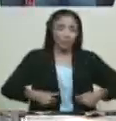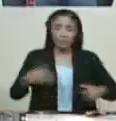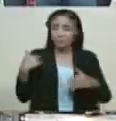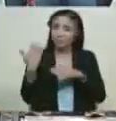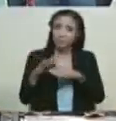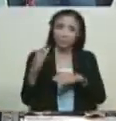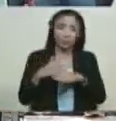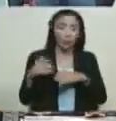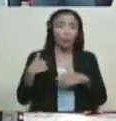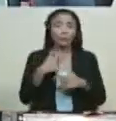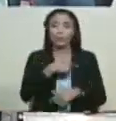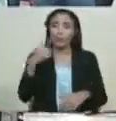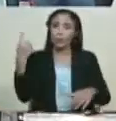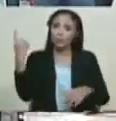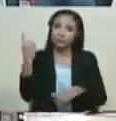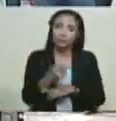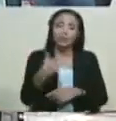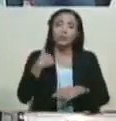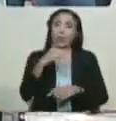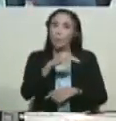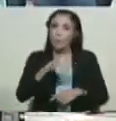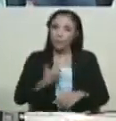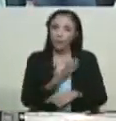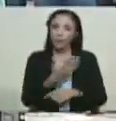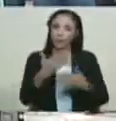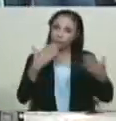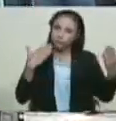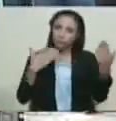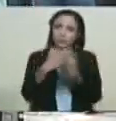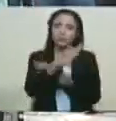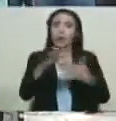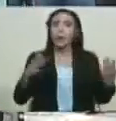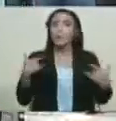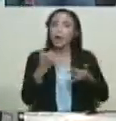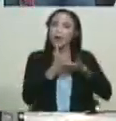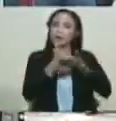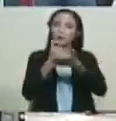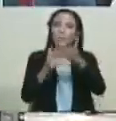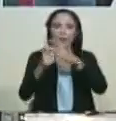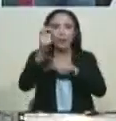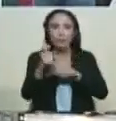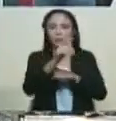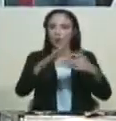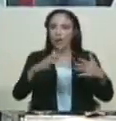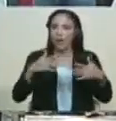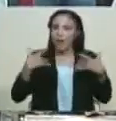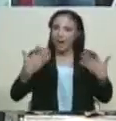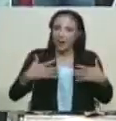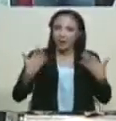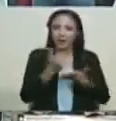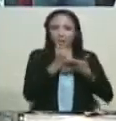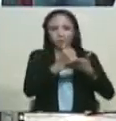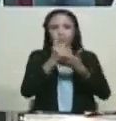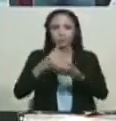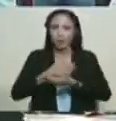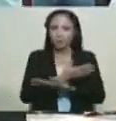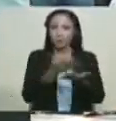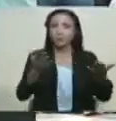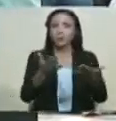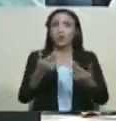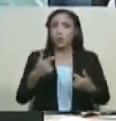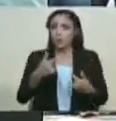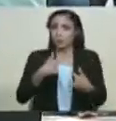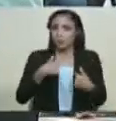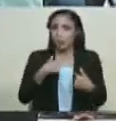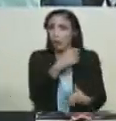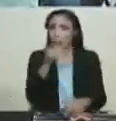por la dignidad y por la felicidad del pueblo de venezuela yo no les voy